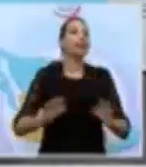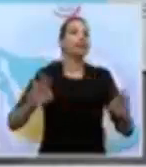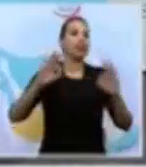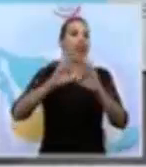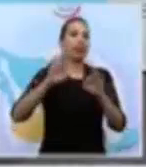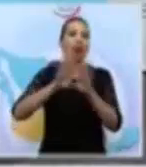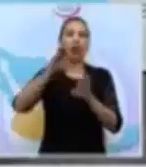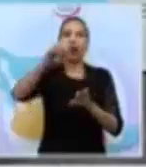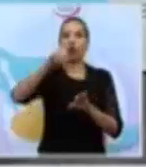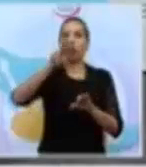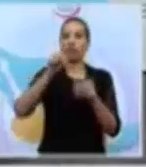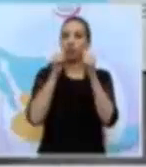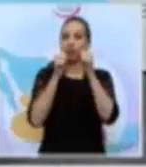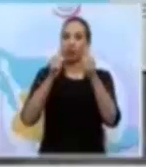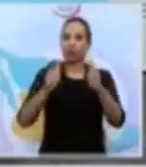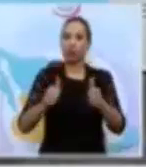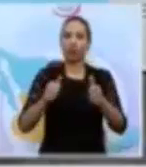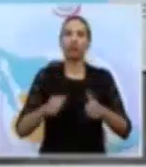ONU.